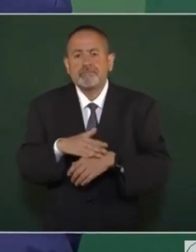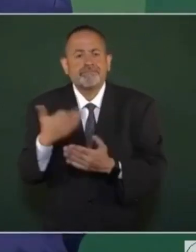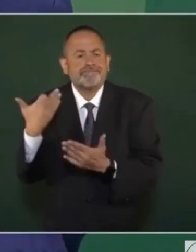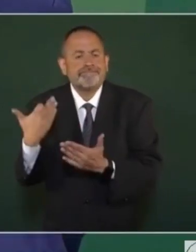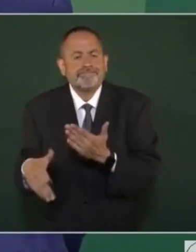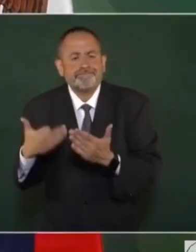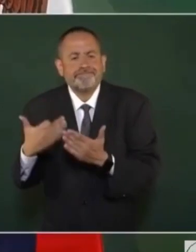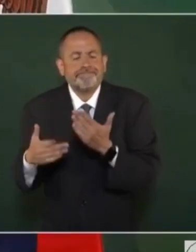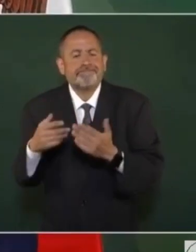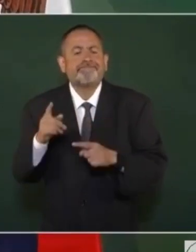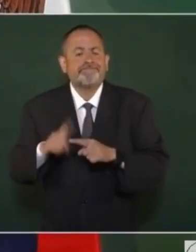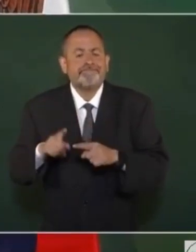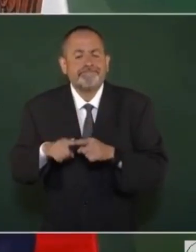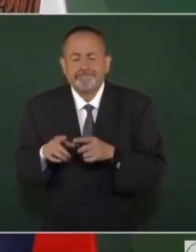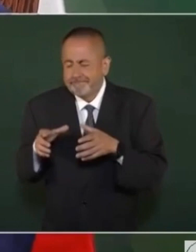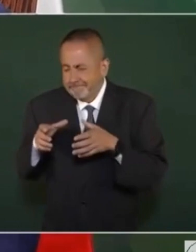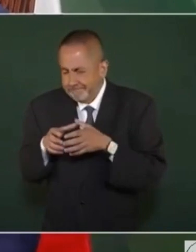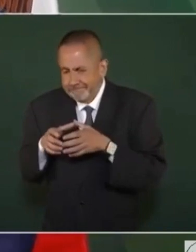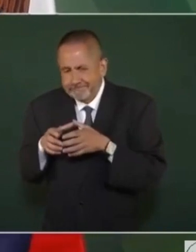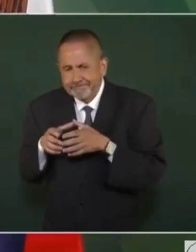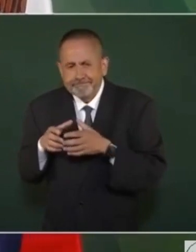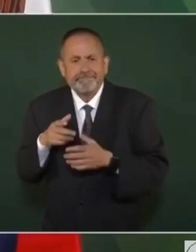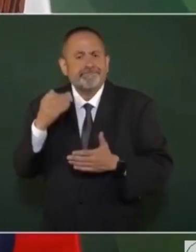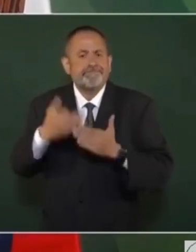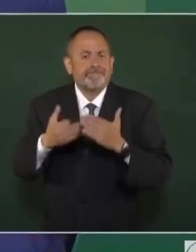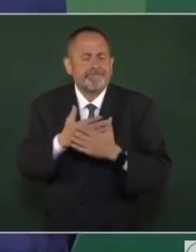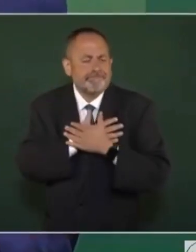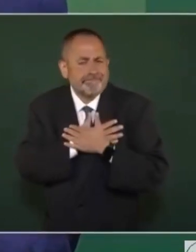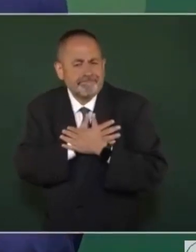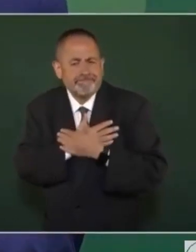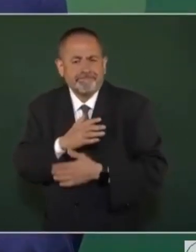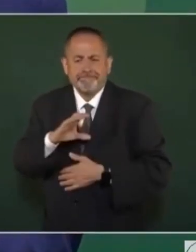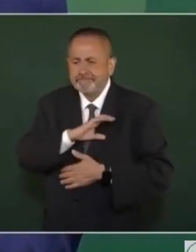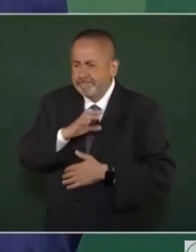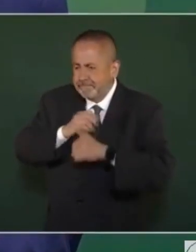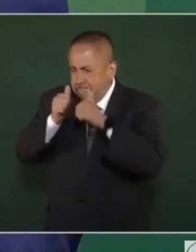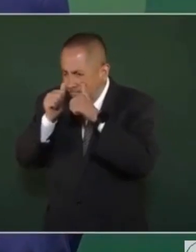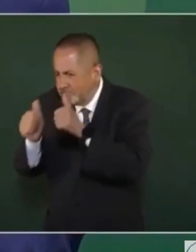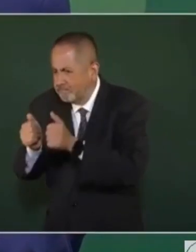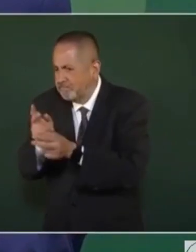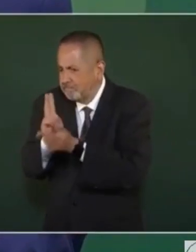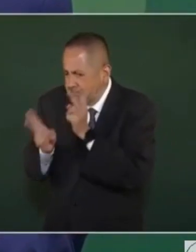algo, le hace falta amor, le hace falta atención.